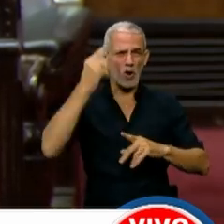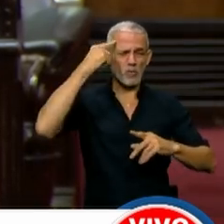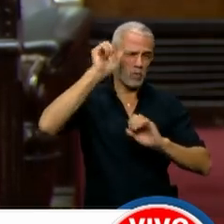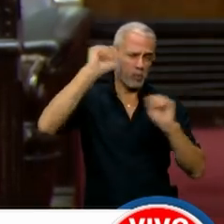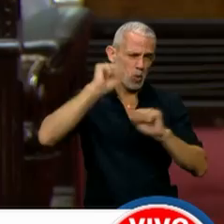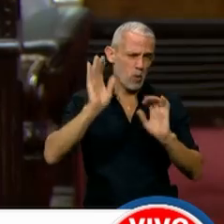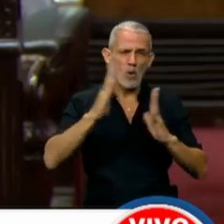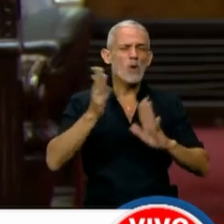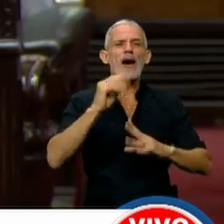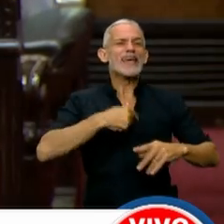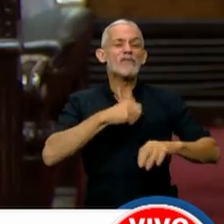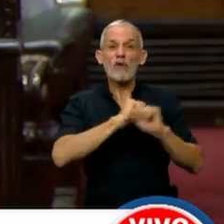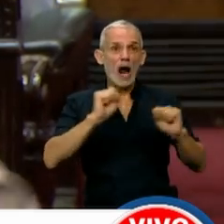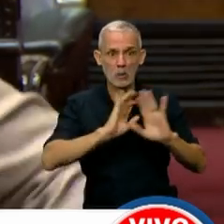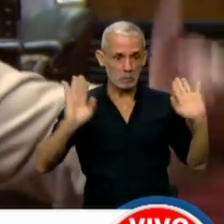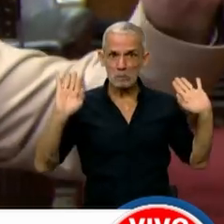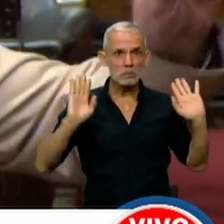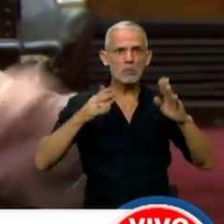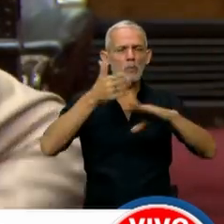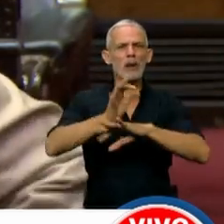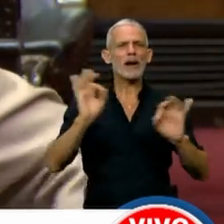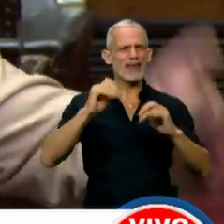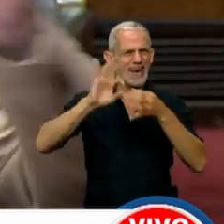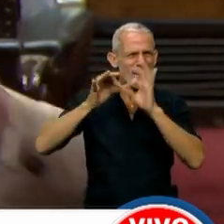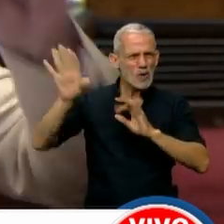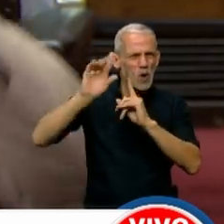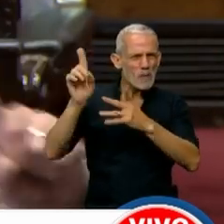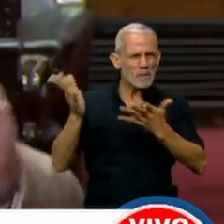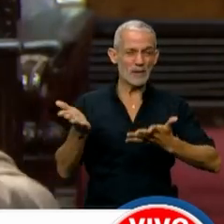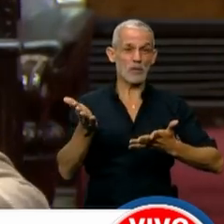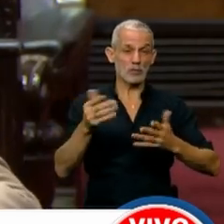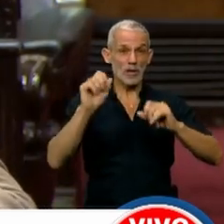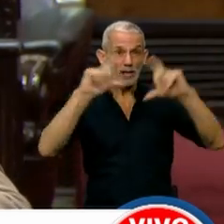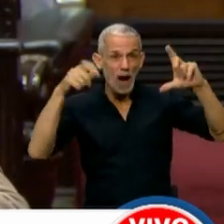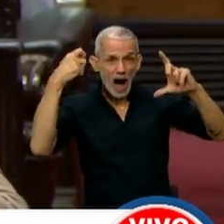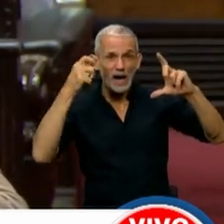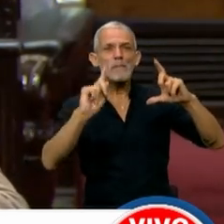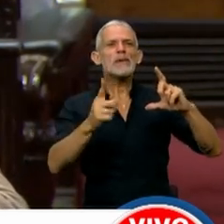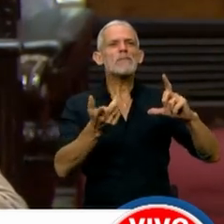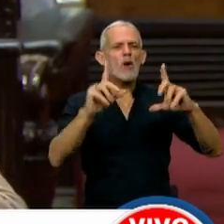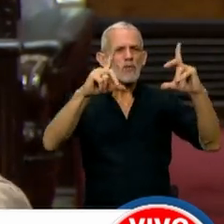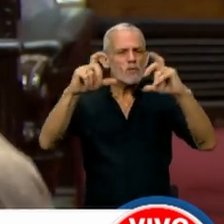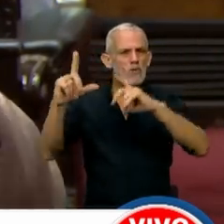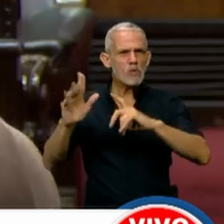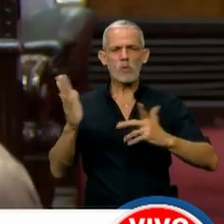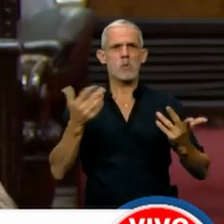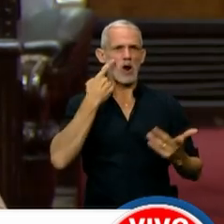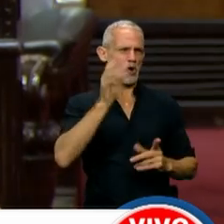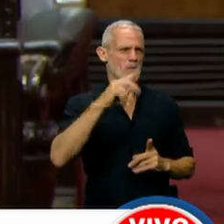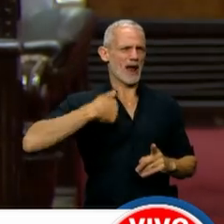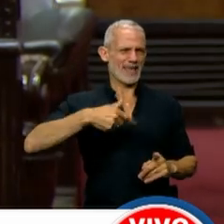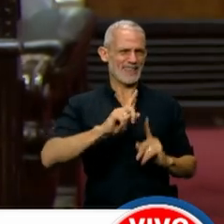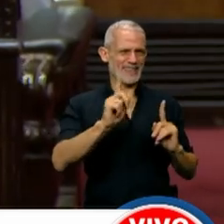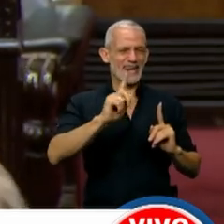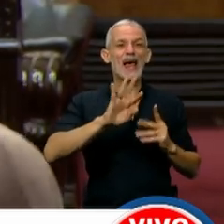vasculares los infartados que es lo que vimos en europa y esas imágenes que no vimos en la